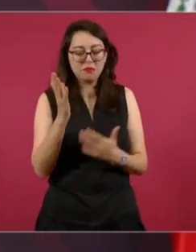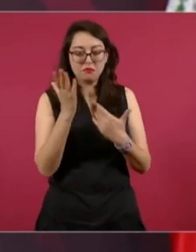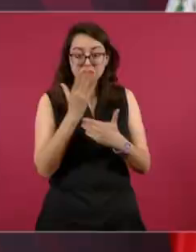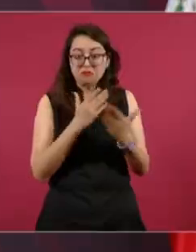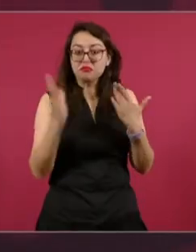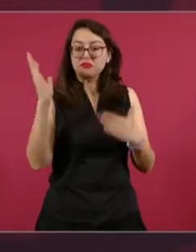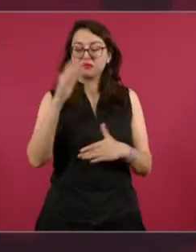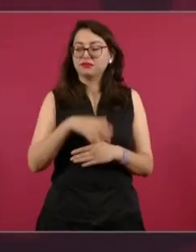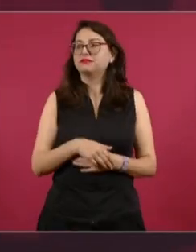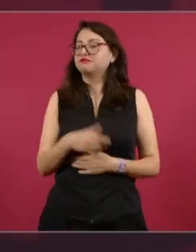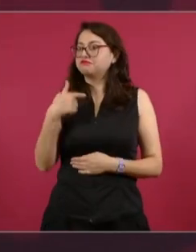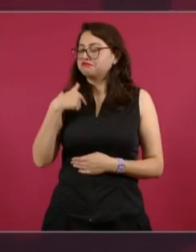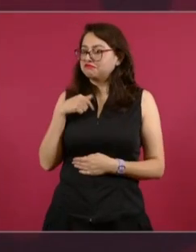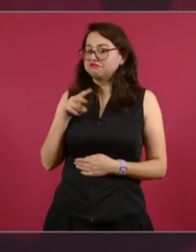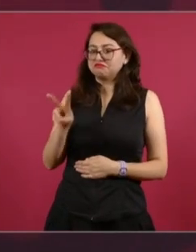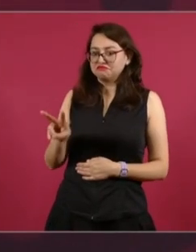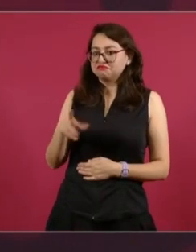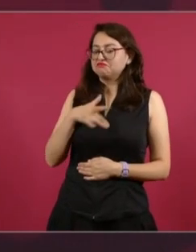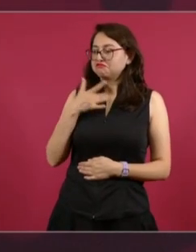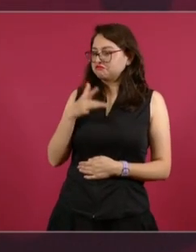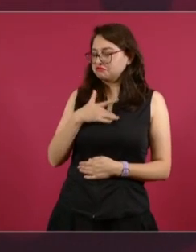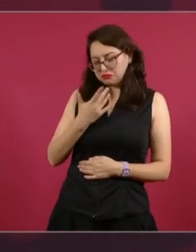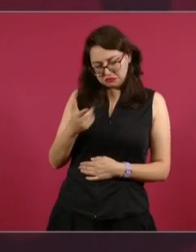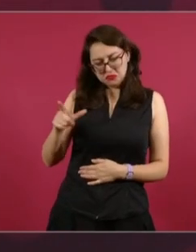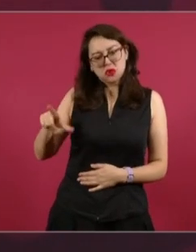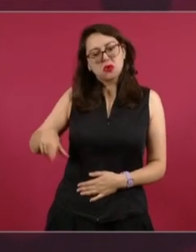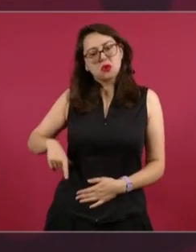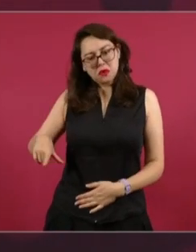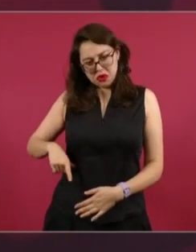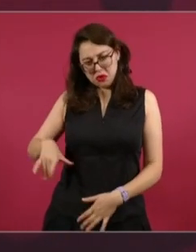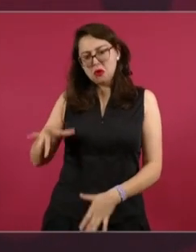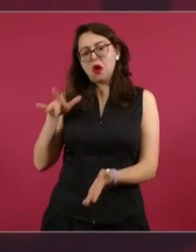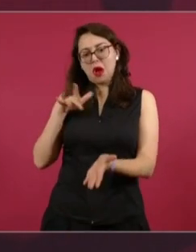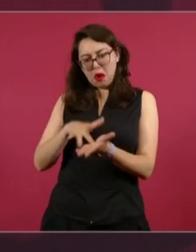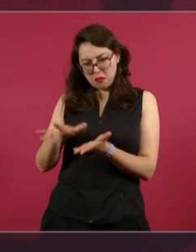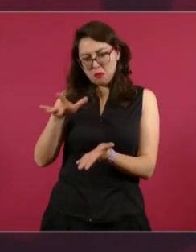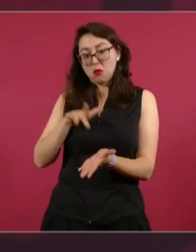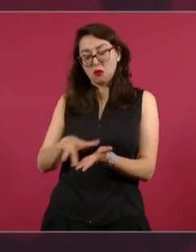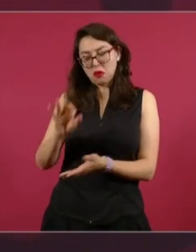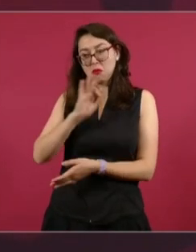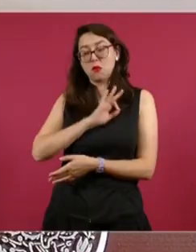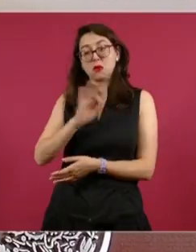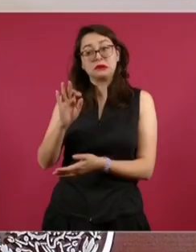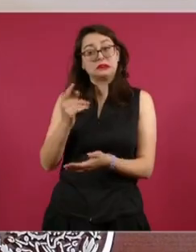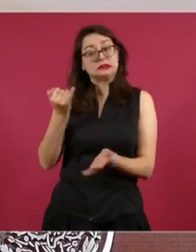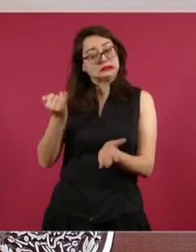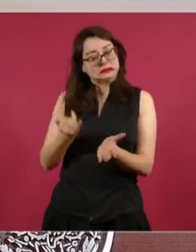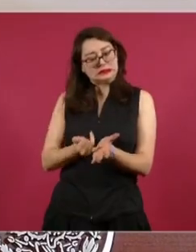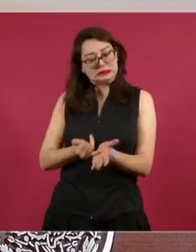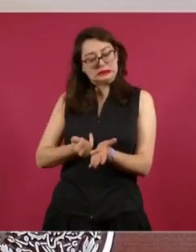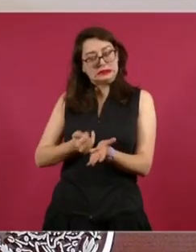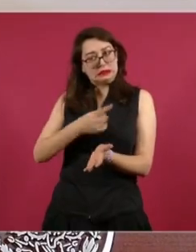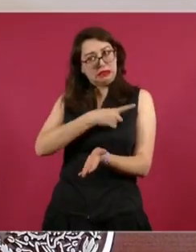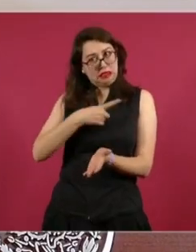Y les dije, cuenten con nosotros, apoyamos en lo que estoy